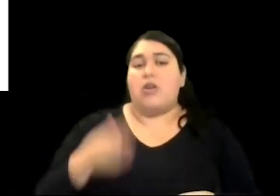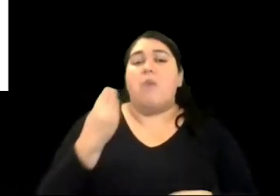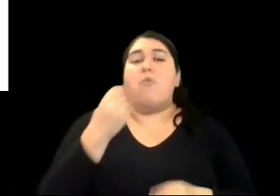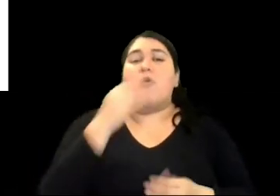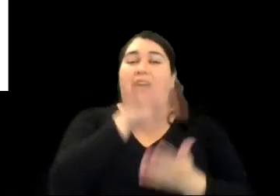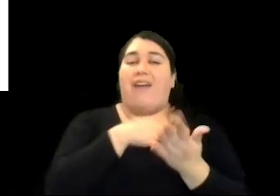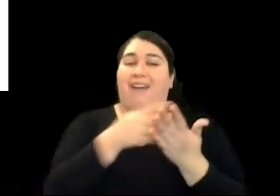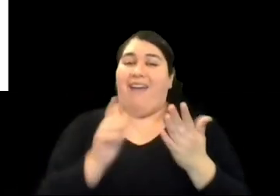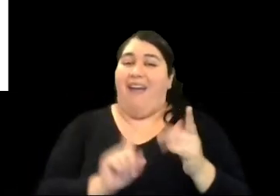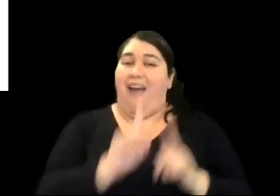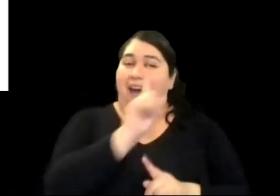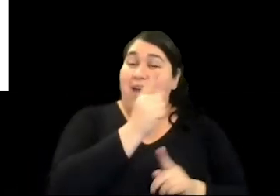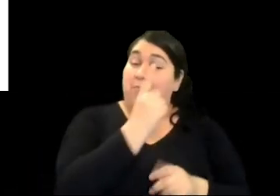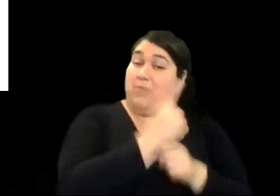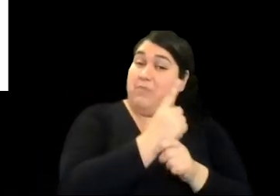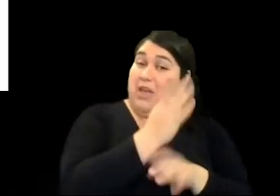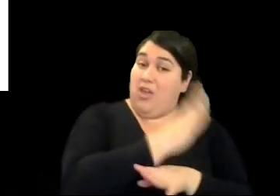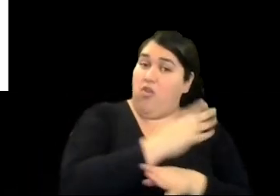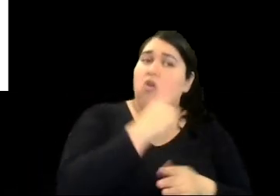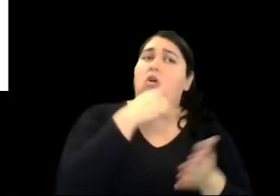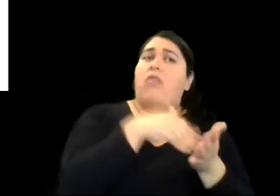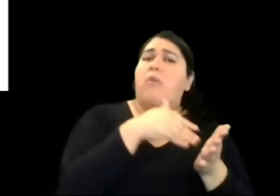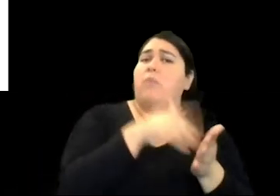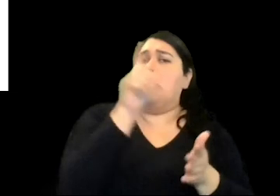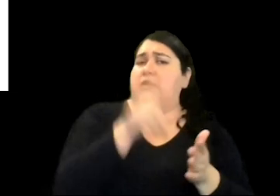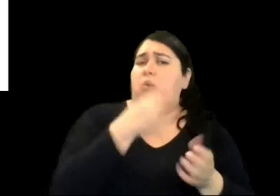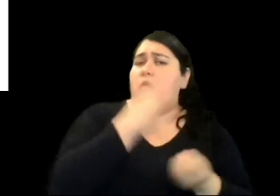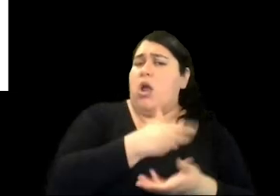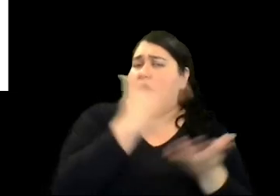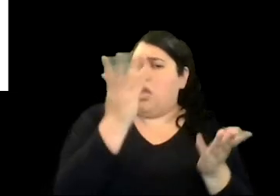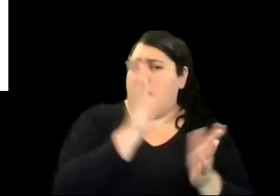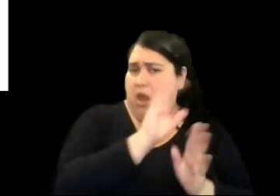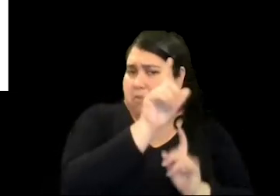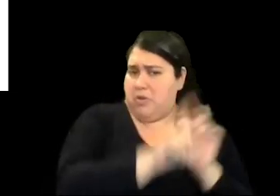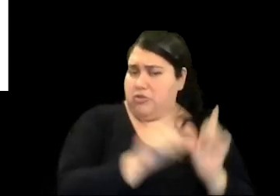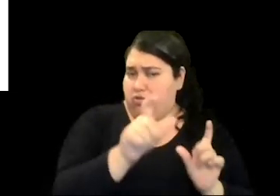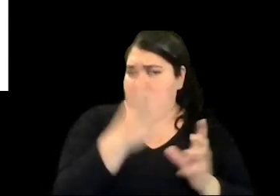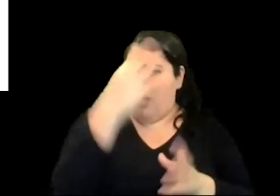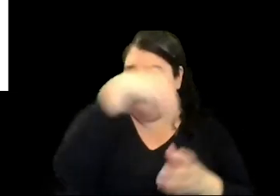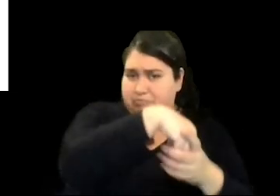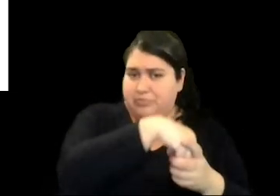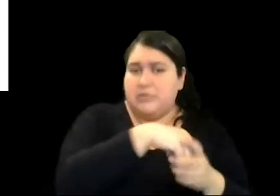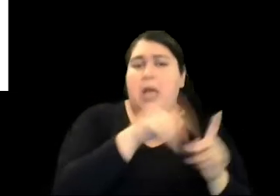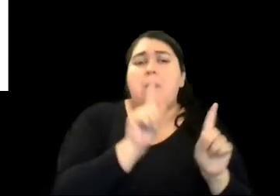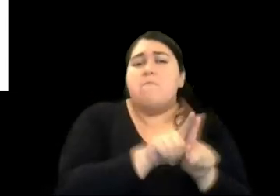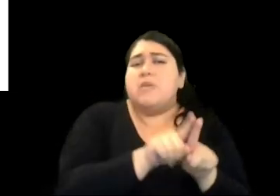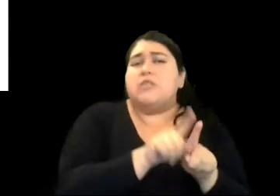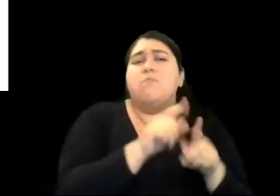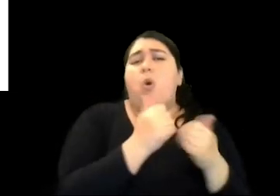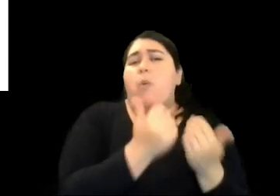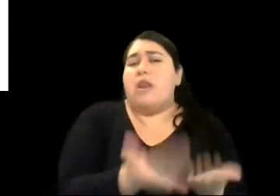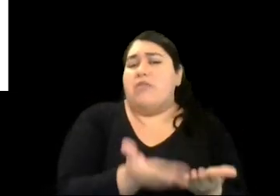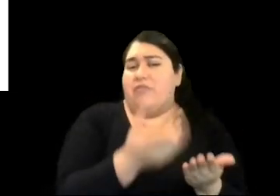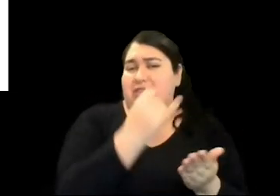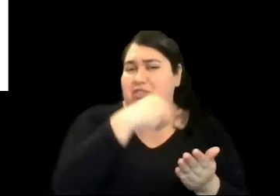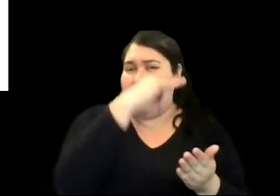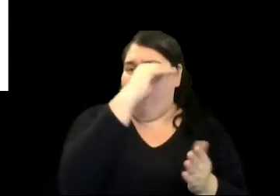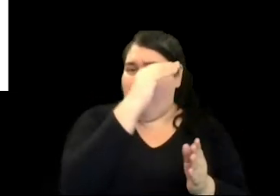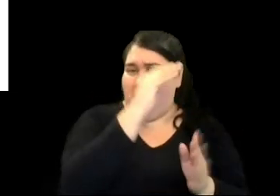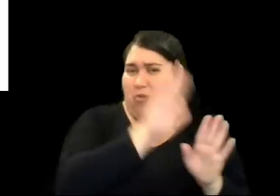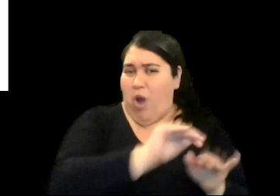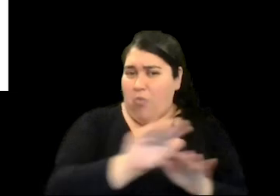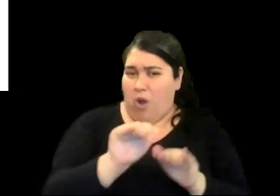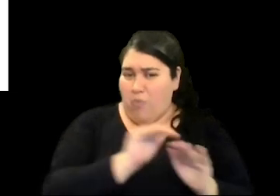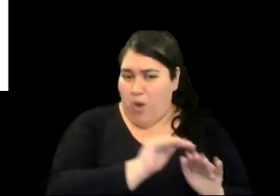del tipo de contribuyente, puedo ser cualquier tipo de contribuyente y tengo los mismos beneficios de condonación de intereses,